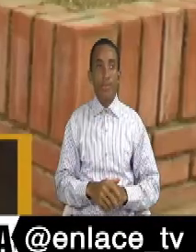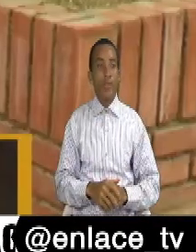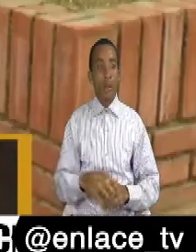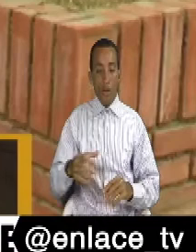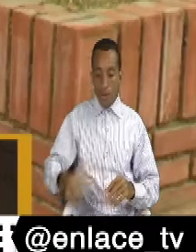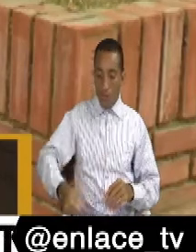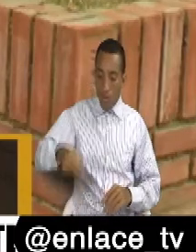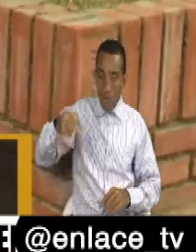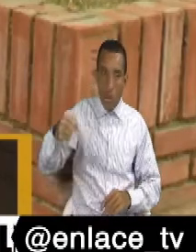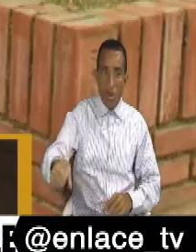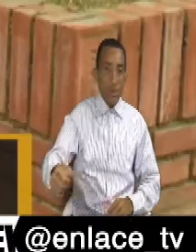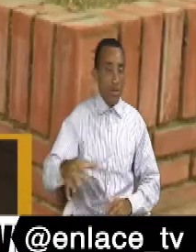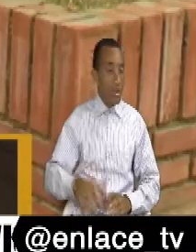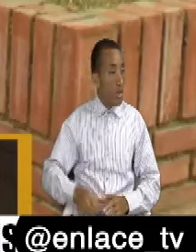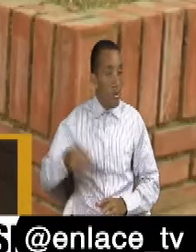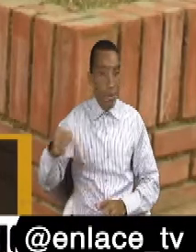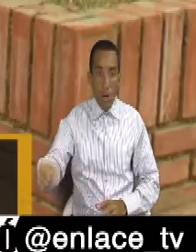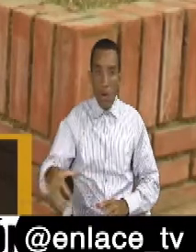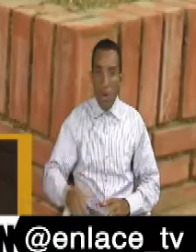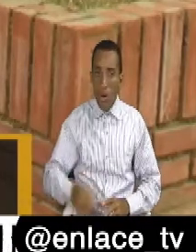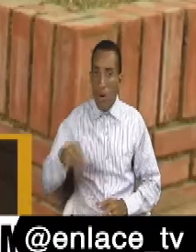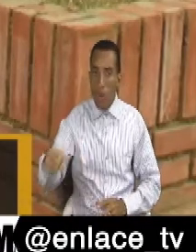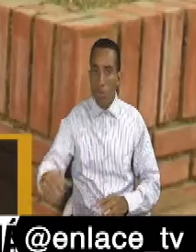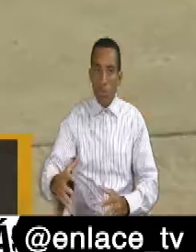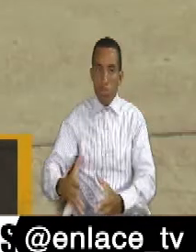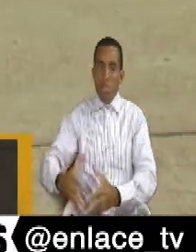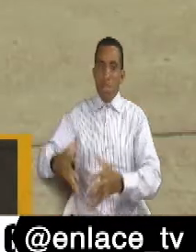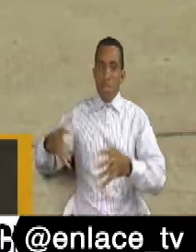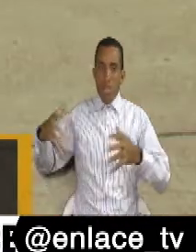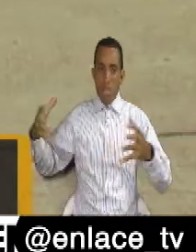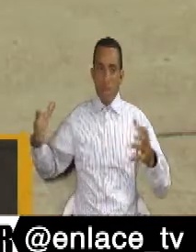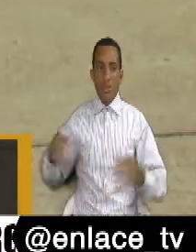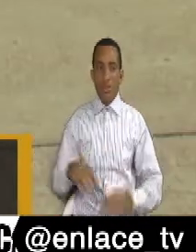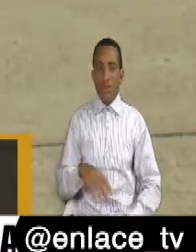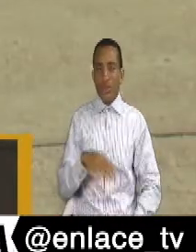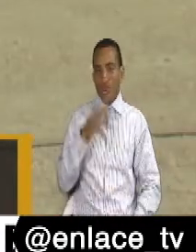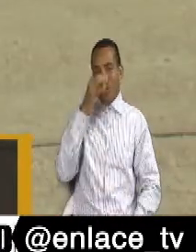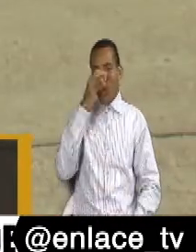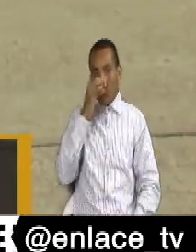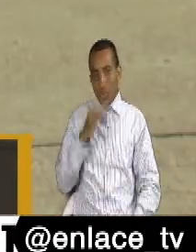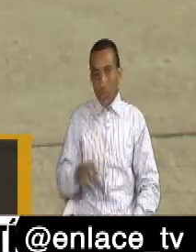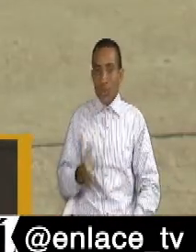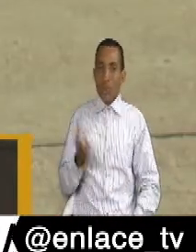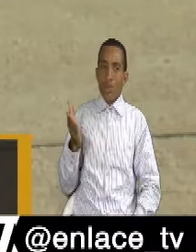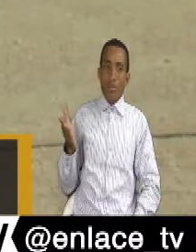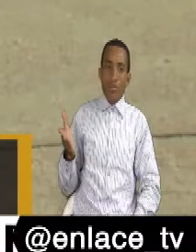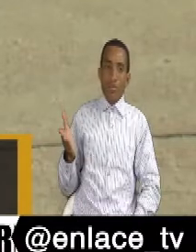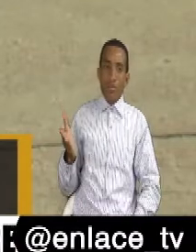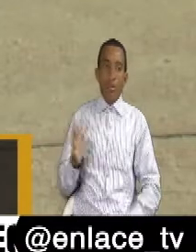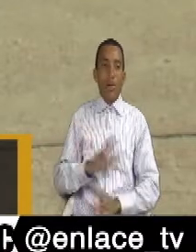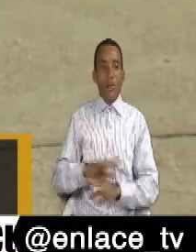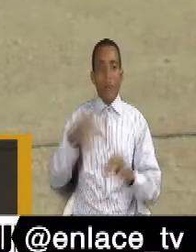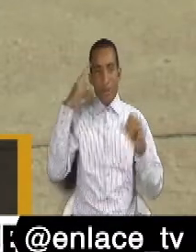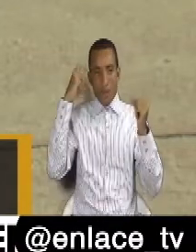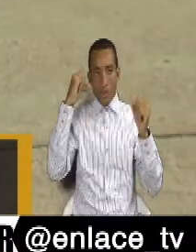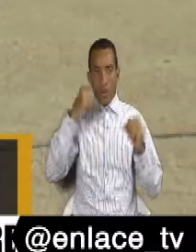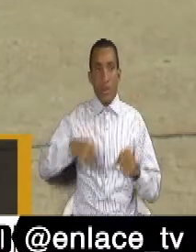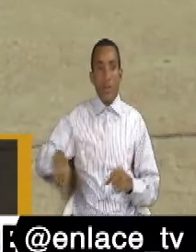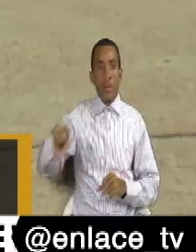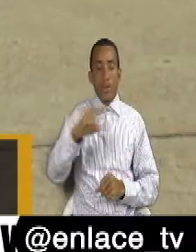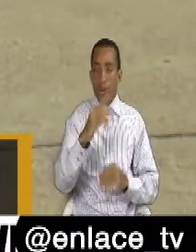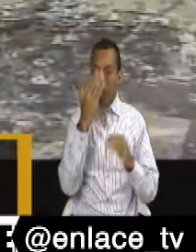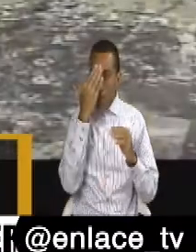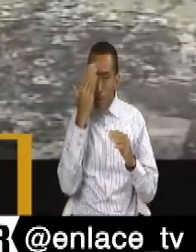bolsas de basura aparecían en la zona sin doliente alguno, dándole un aspecto sucio y maloliente al sector. Ante esto y ante la preocupación de los vecinos del lugar por